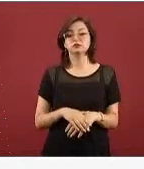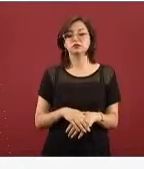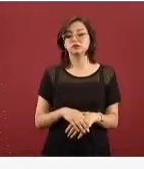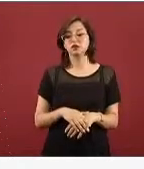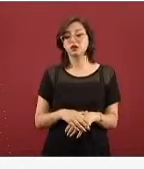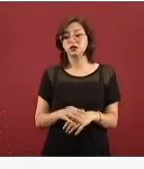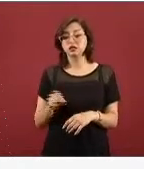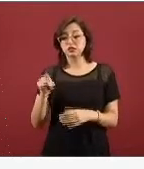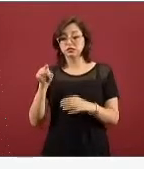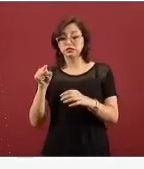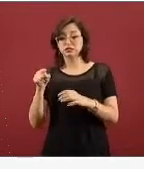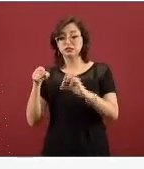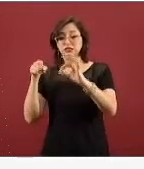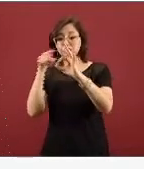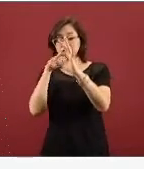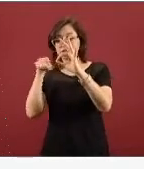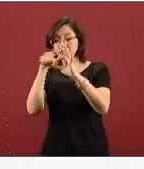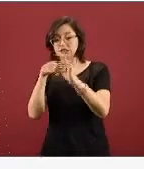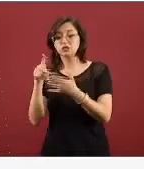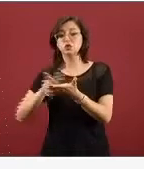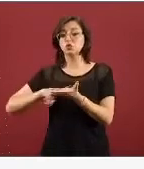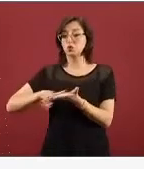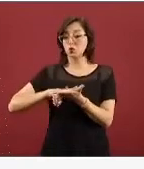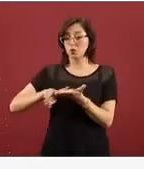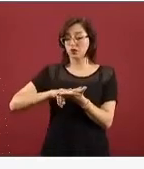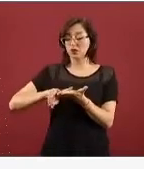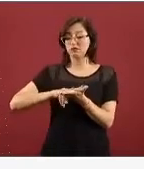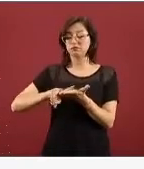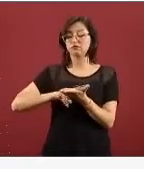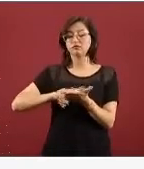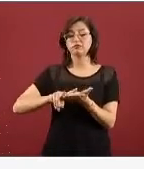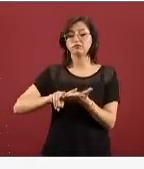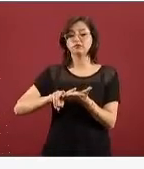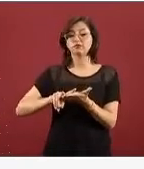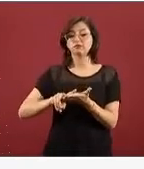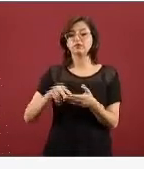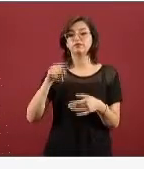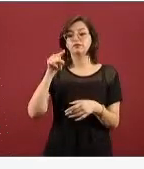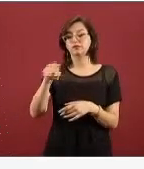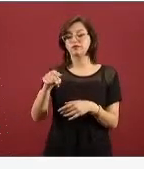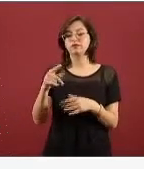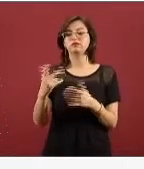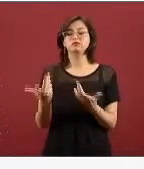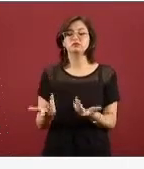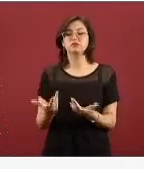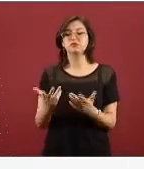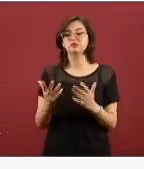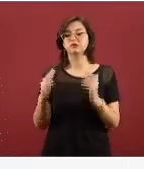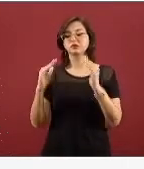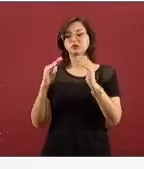son centros que le llamamos nosotros de aislamiento voluntario.